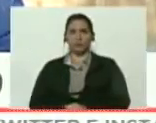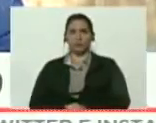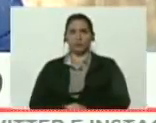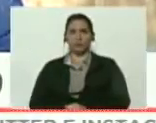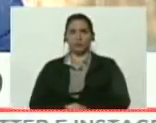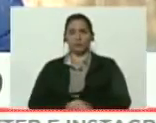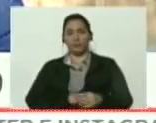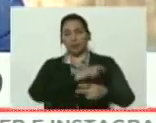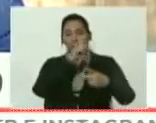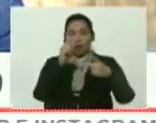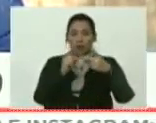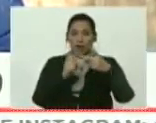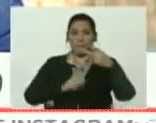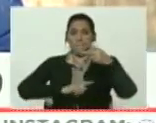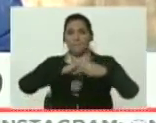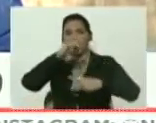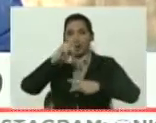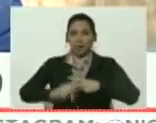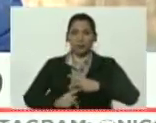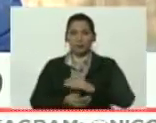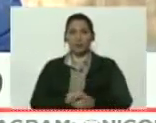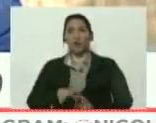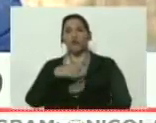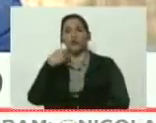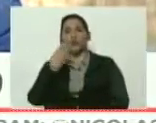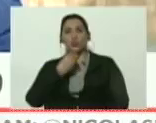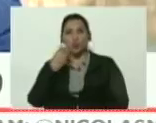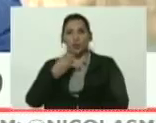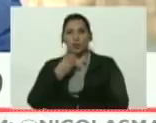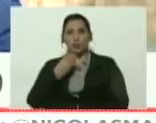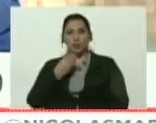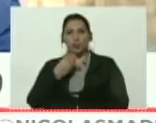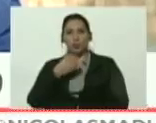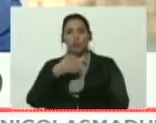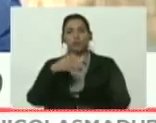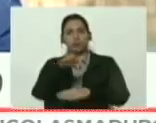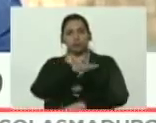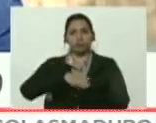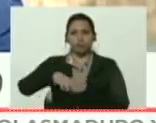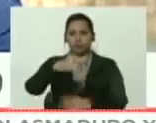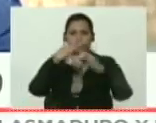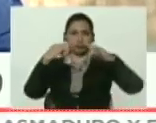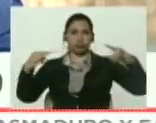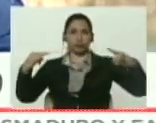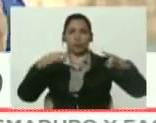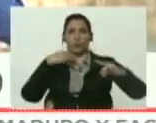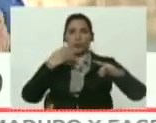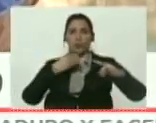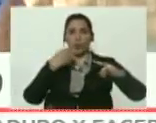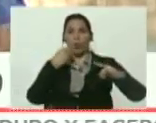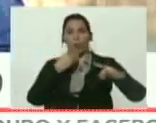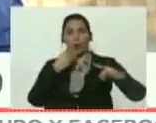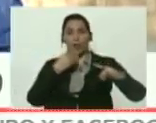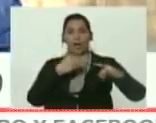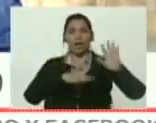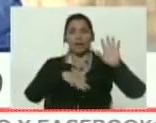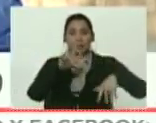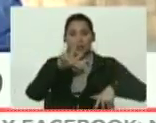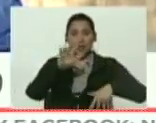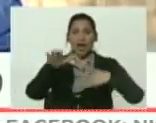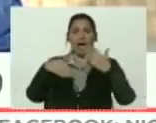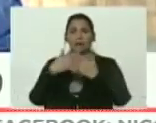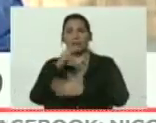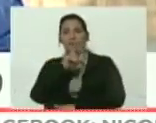El segundo plan, juventud en senderos y campismo juvenil, para jóvenes de 13 a